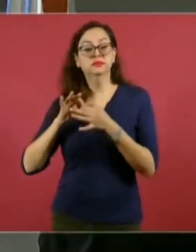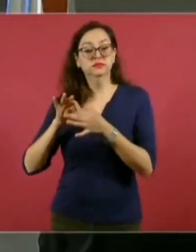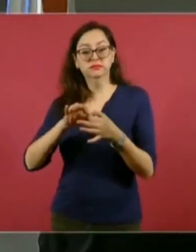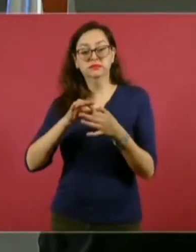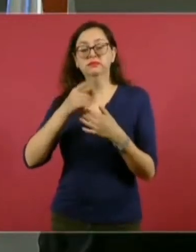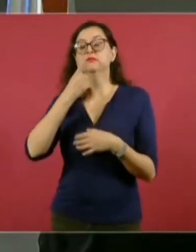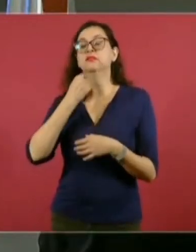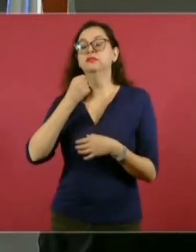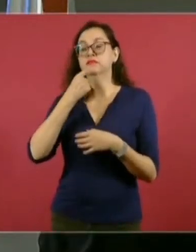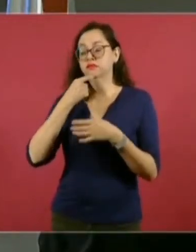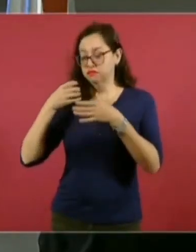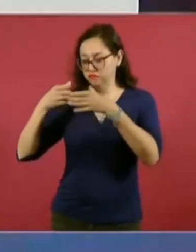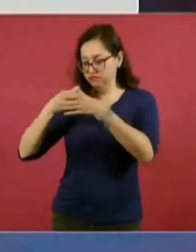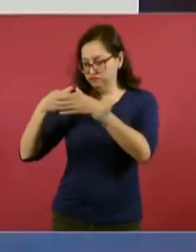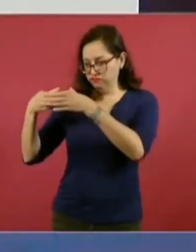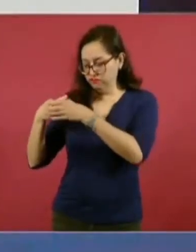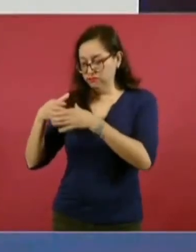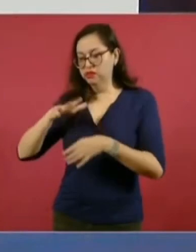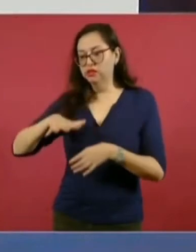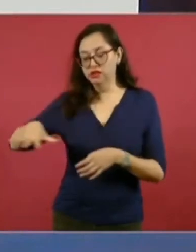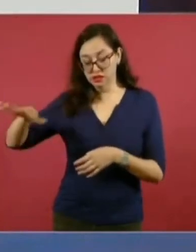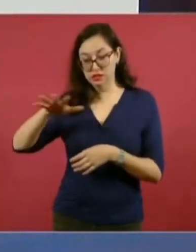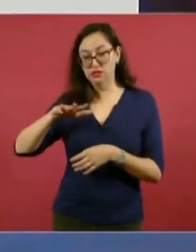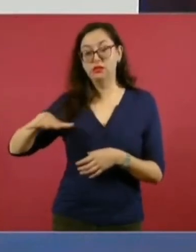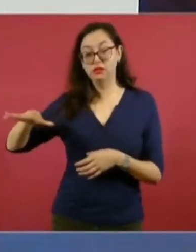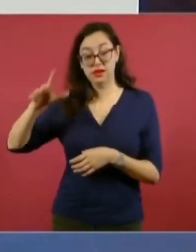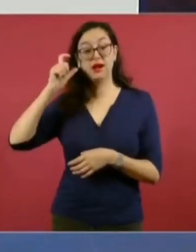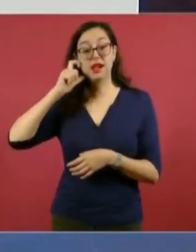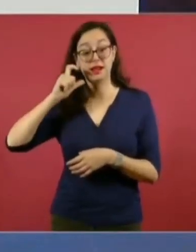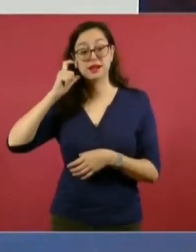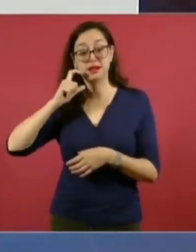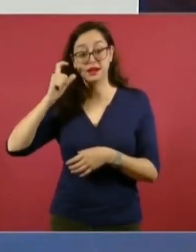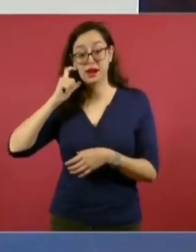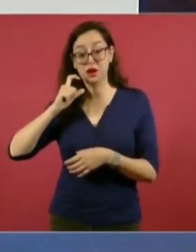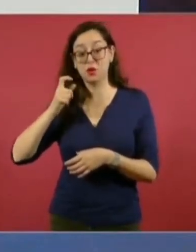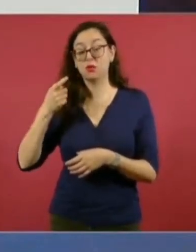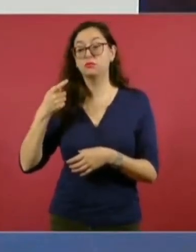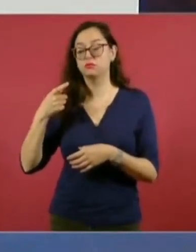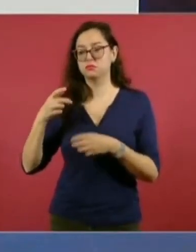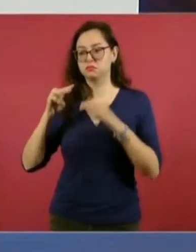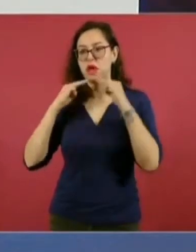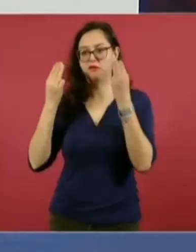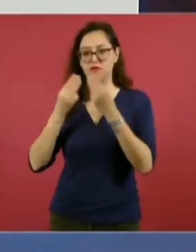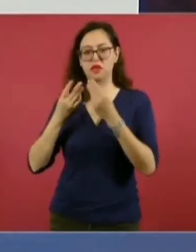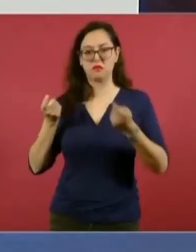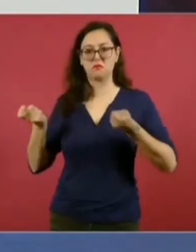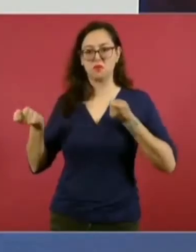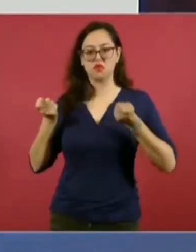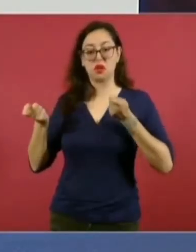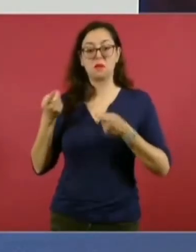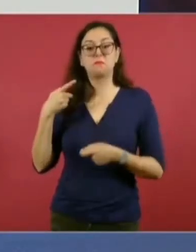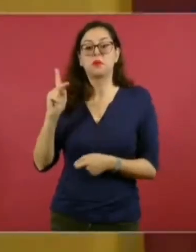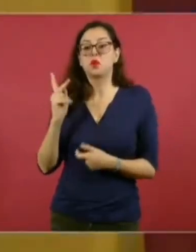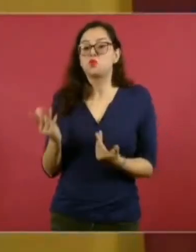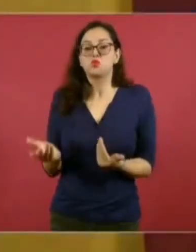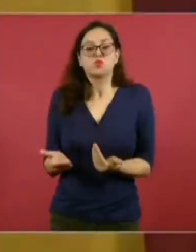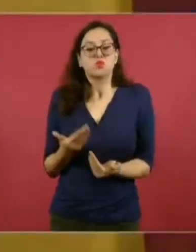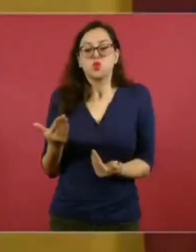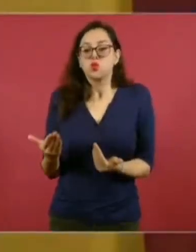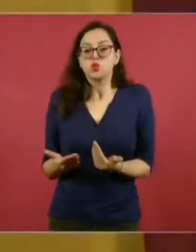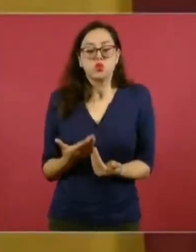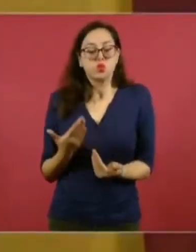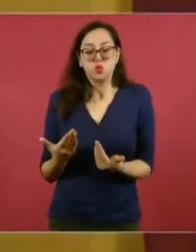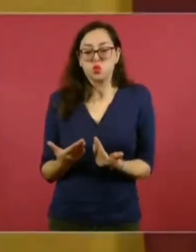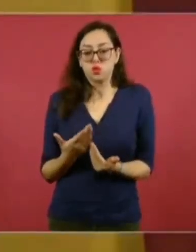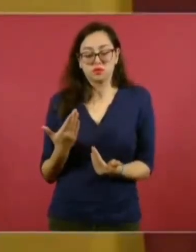tienen operaciones en Guerrero, son de poca escala y están por debajo del